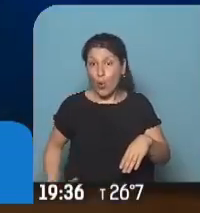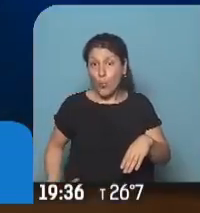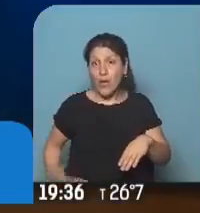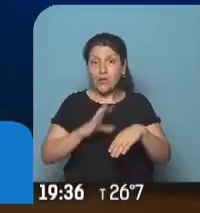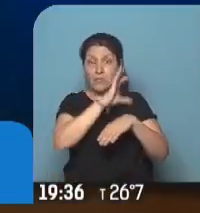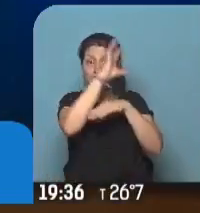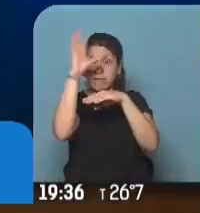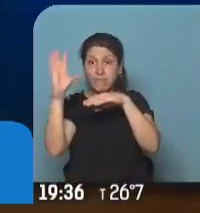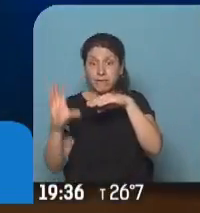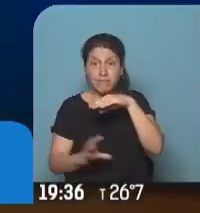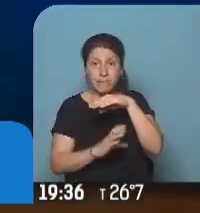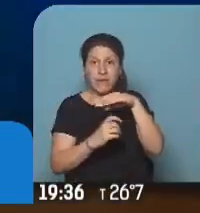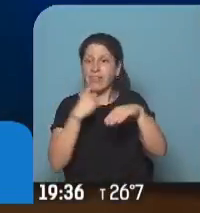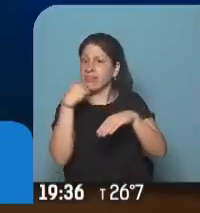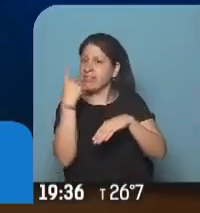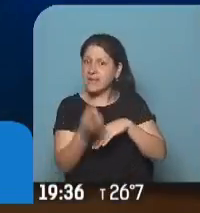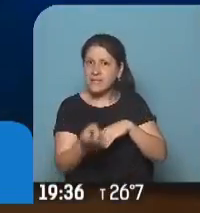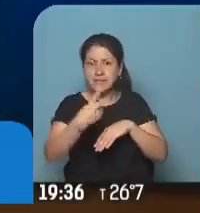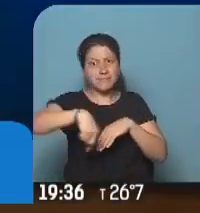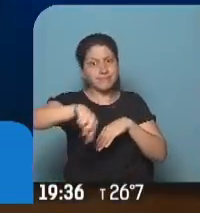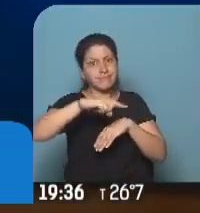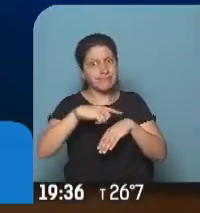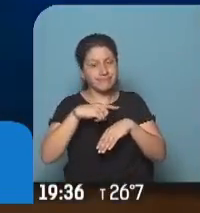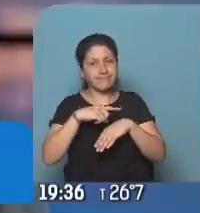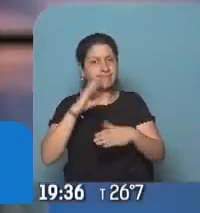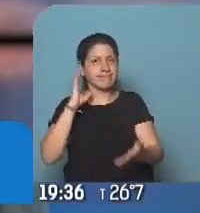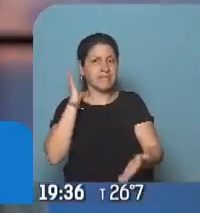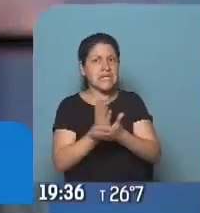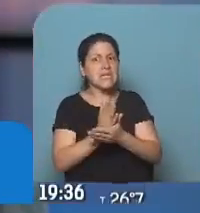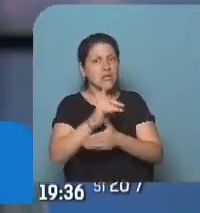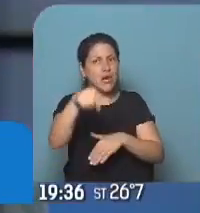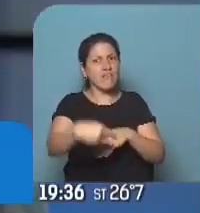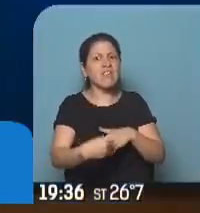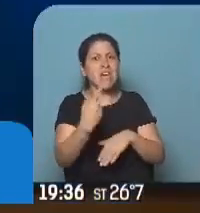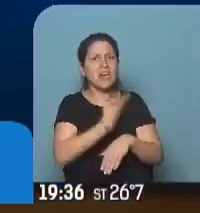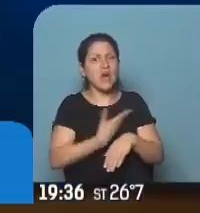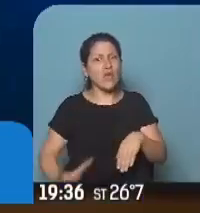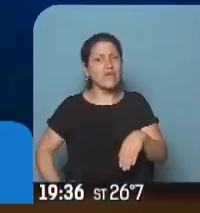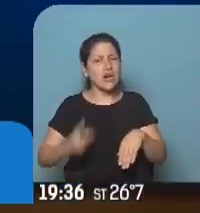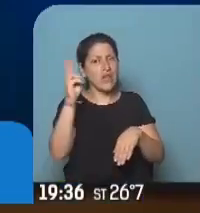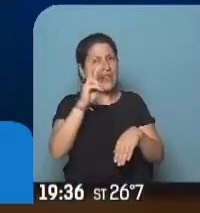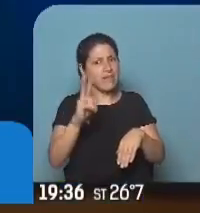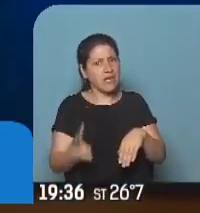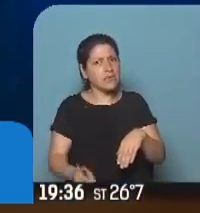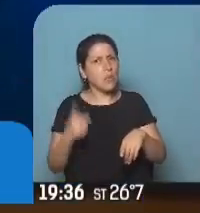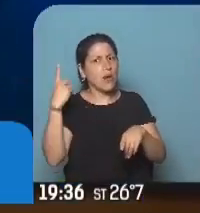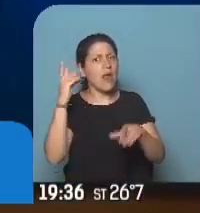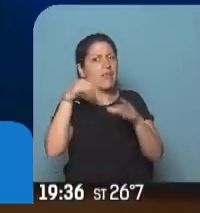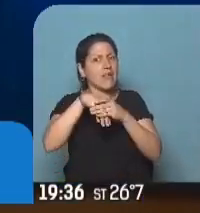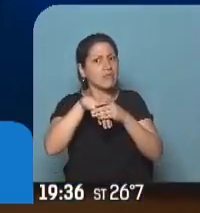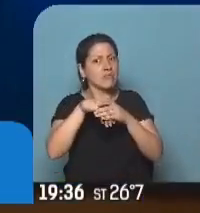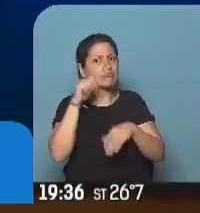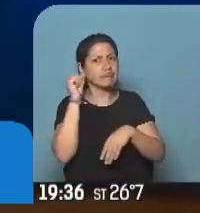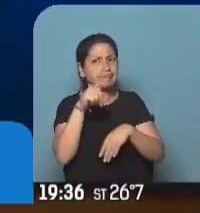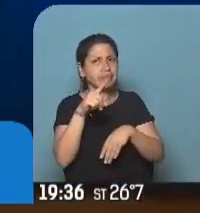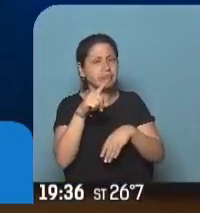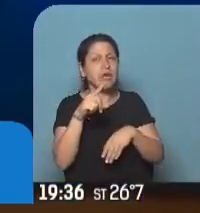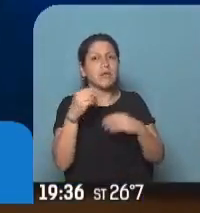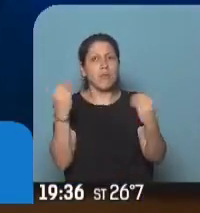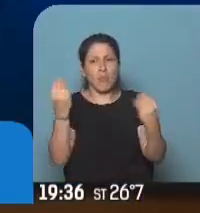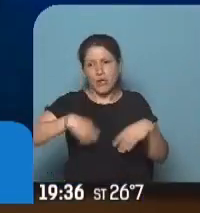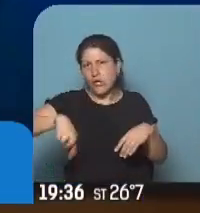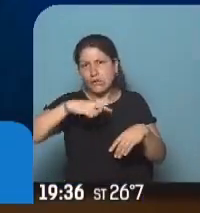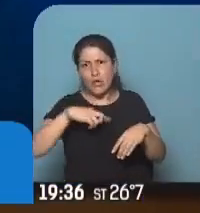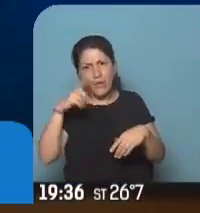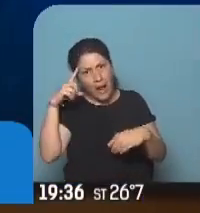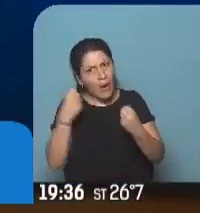Argentina, dijeron que van a contemplar la imposición de sanciones dirigidas a funcionarios públicos venezolanos implicados en